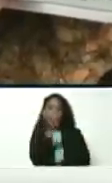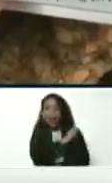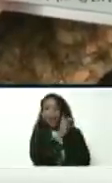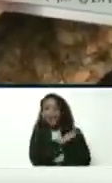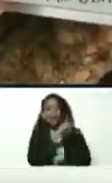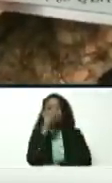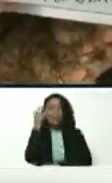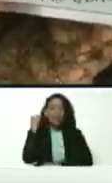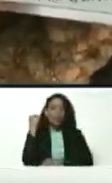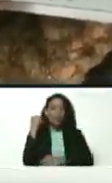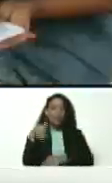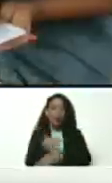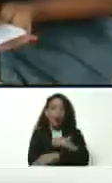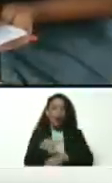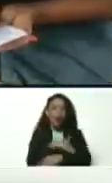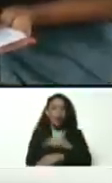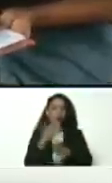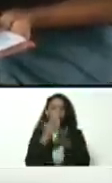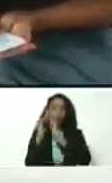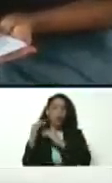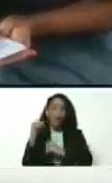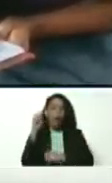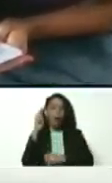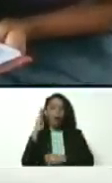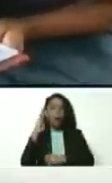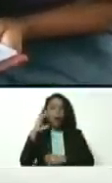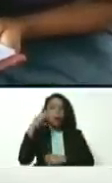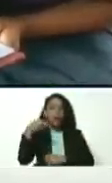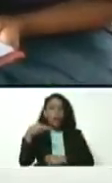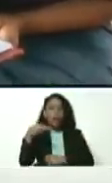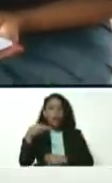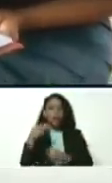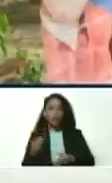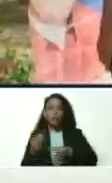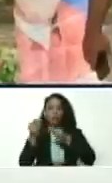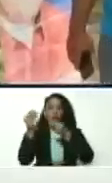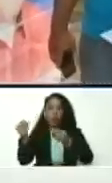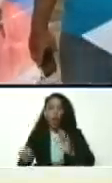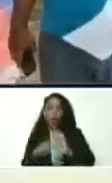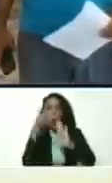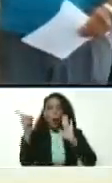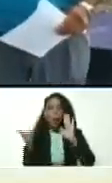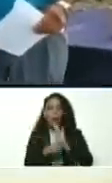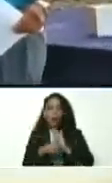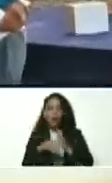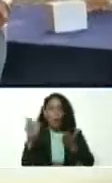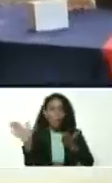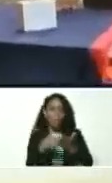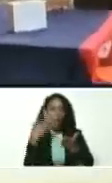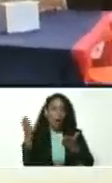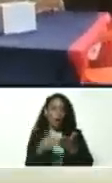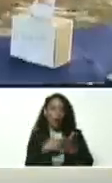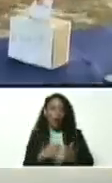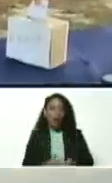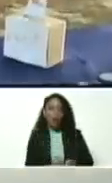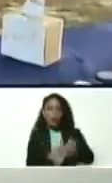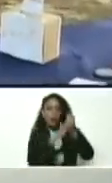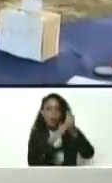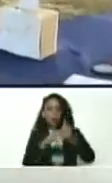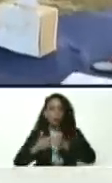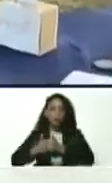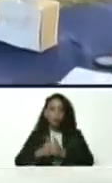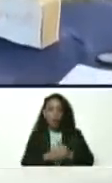y jefas de calle comunidad wichí y en la entrega masiva del manual y guía del líder